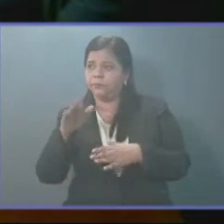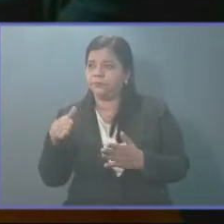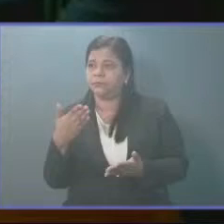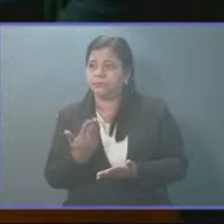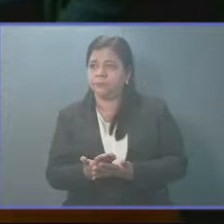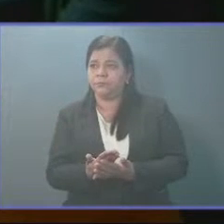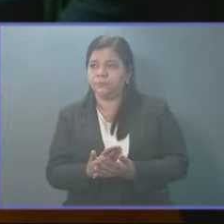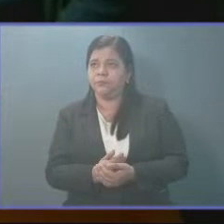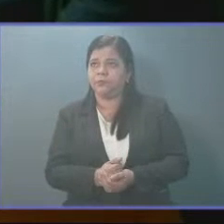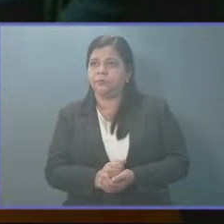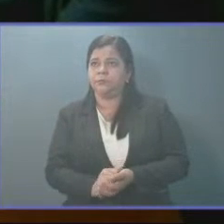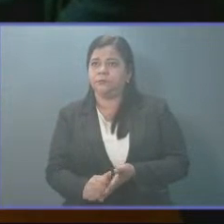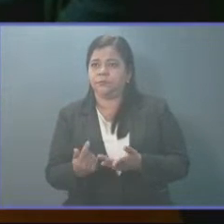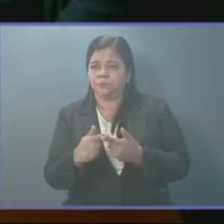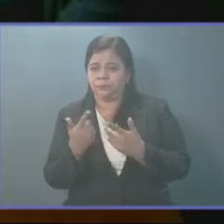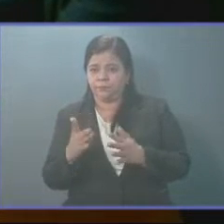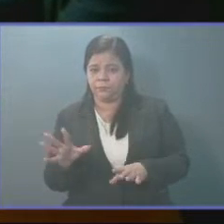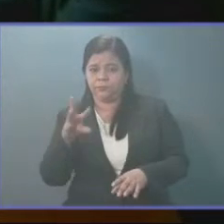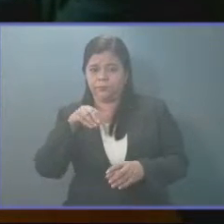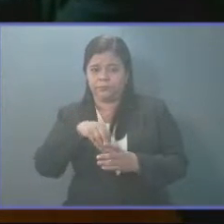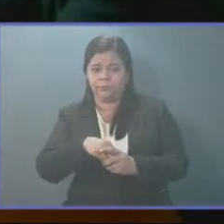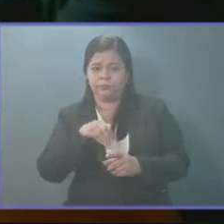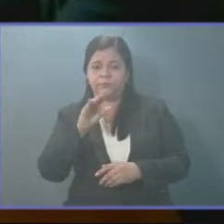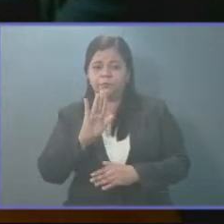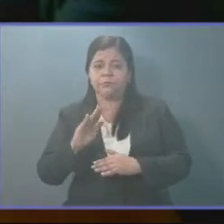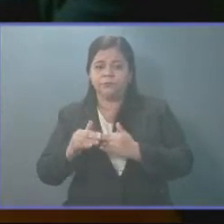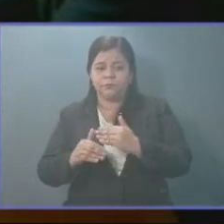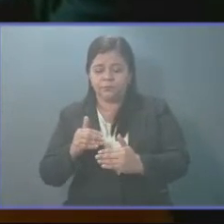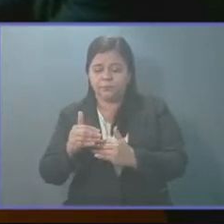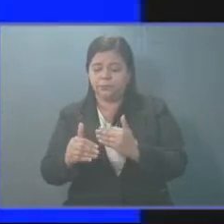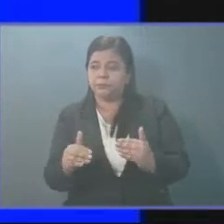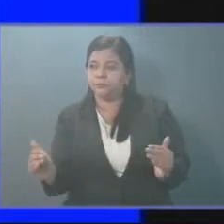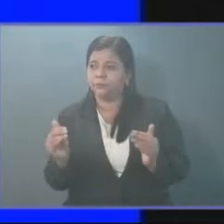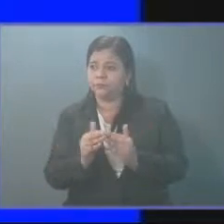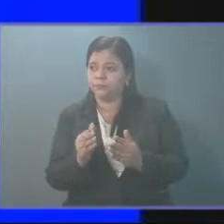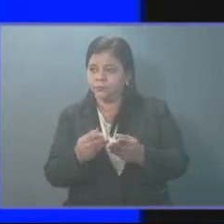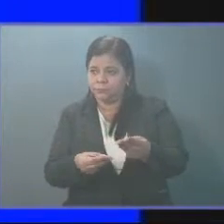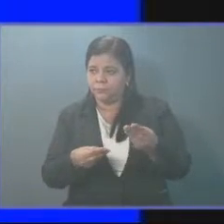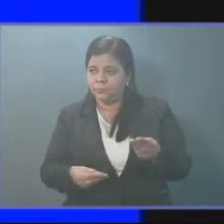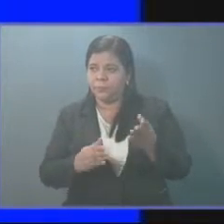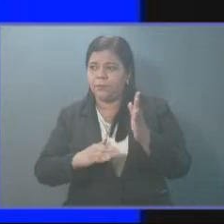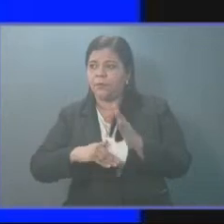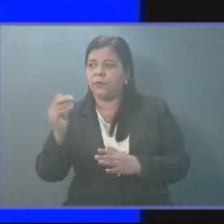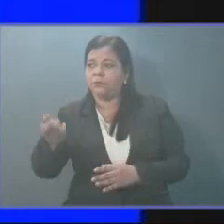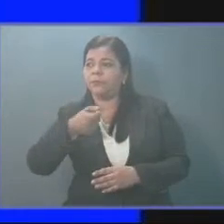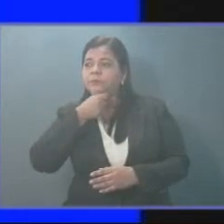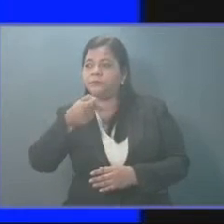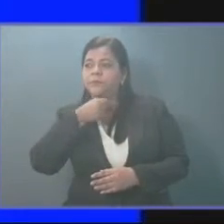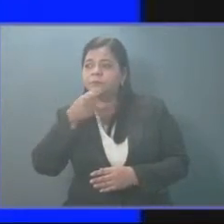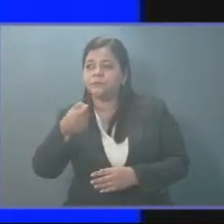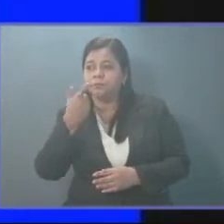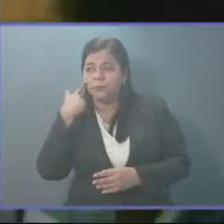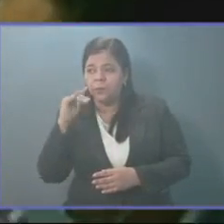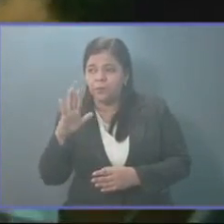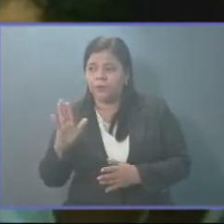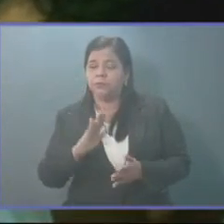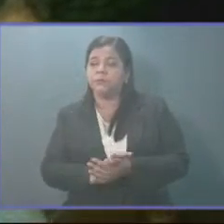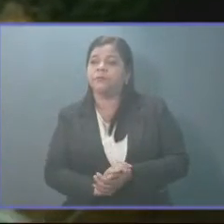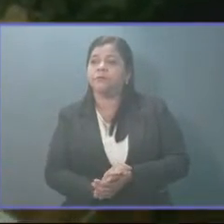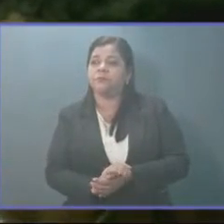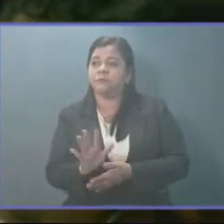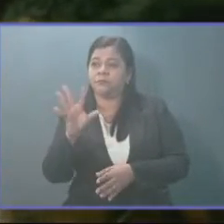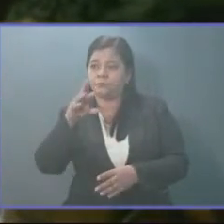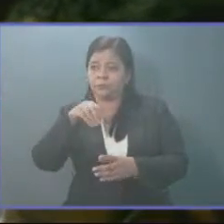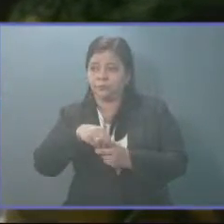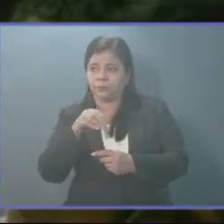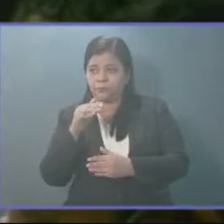actuaciones de las partes dentro de un proceso, como de la documentación o información o prueba que se ingrese dentro de